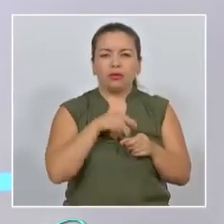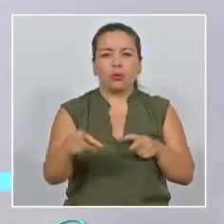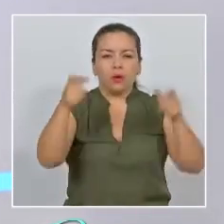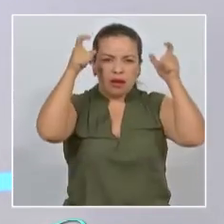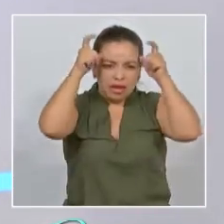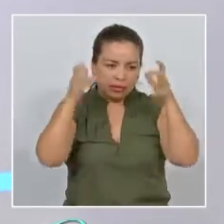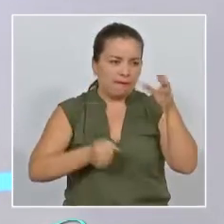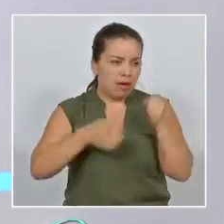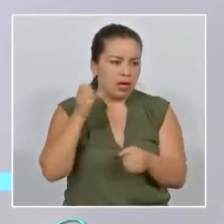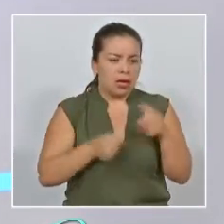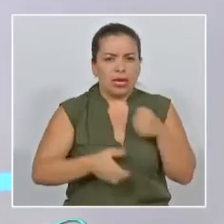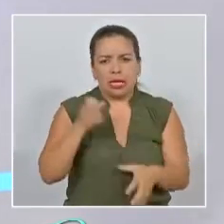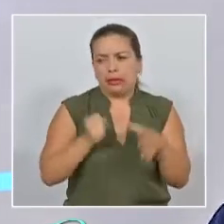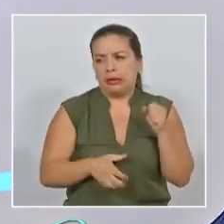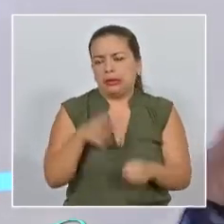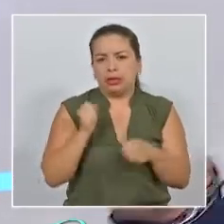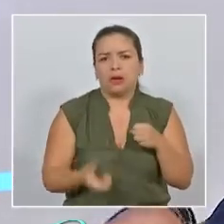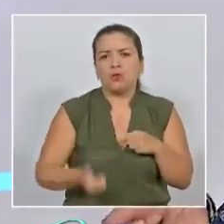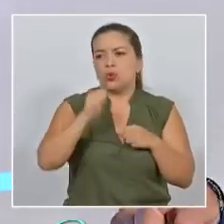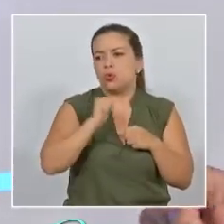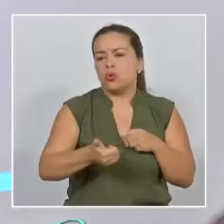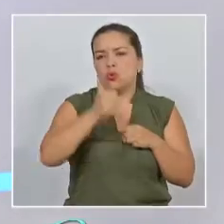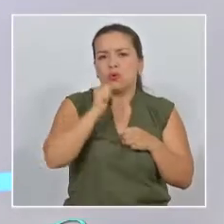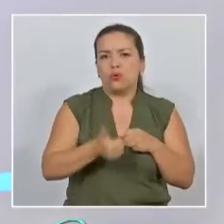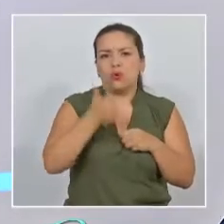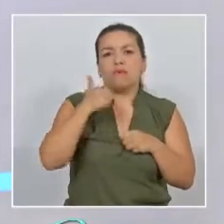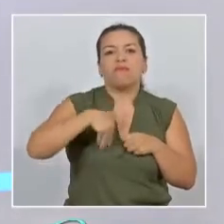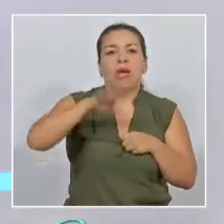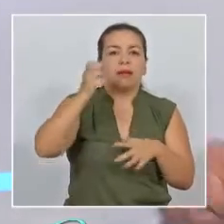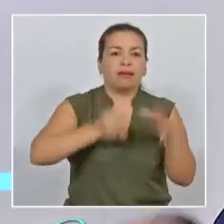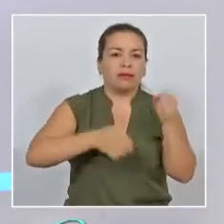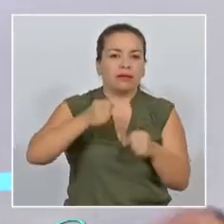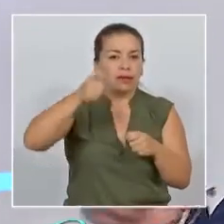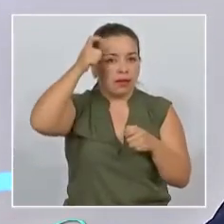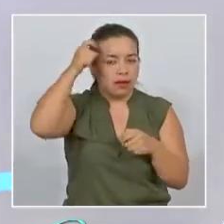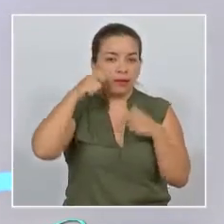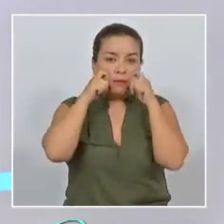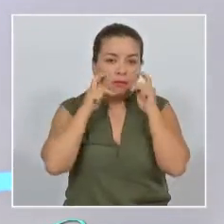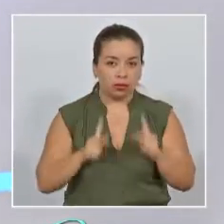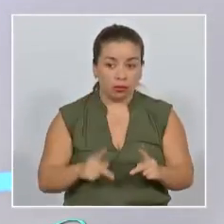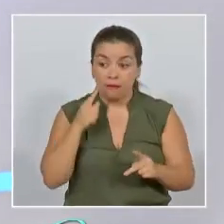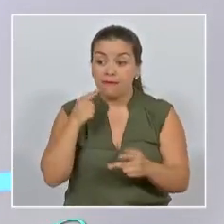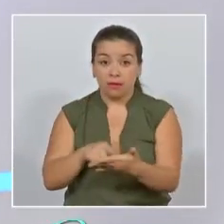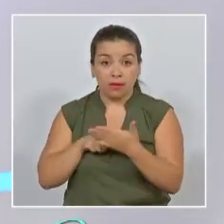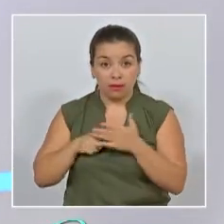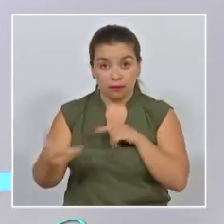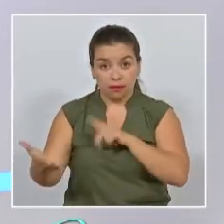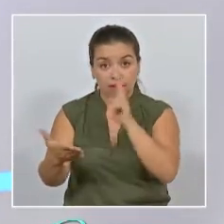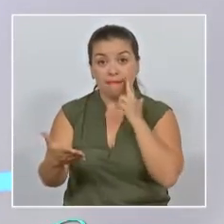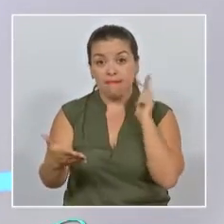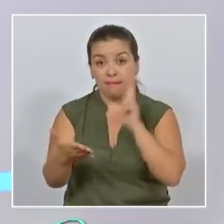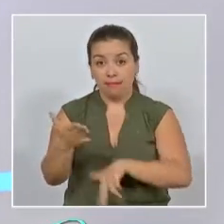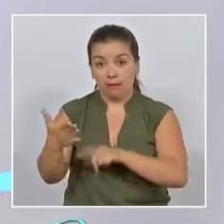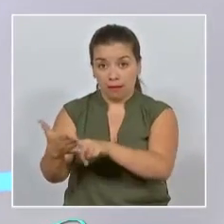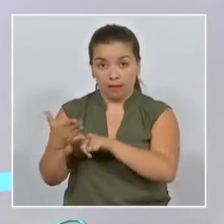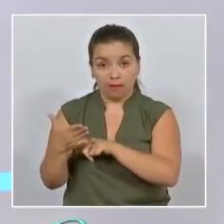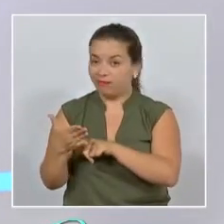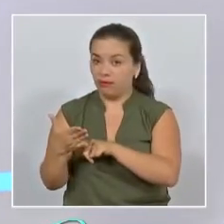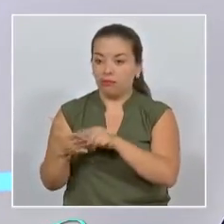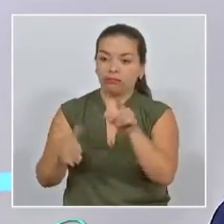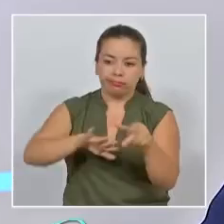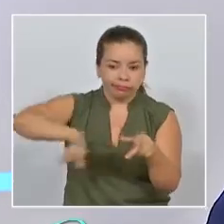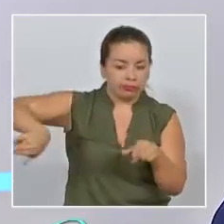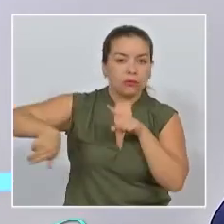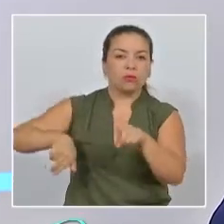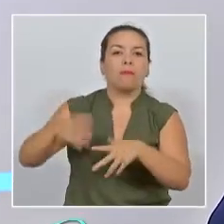de vaca, leche de vaca. ¿Y qué dice ahí? Leche de vaca. Ahí no dice leche de humano, leche de humano, leche de humano. Entonces es bueno que